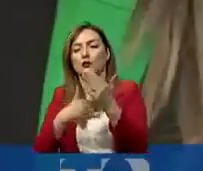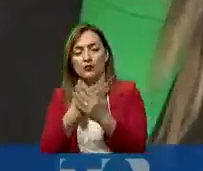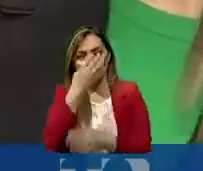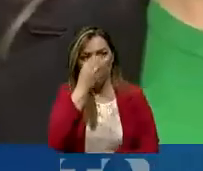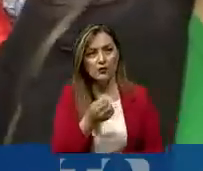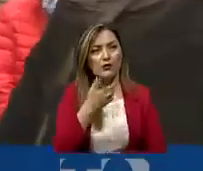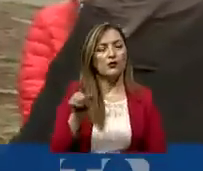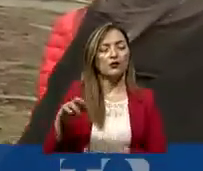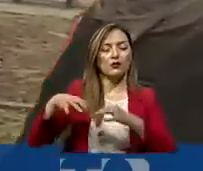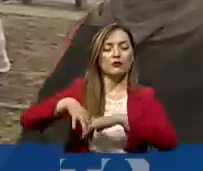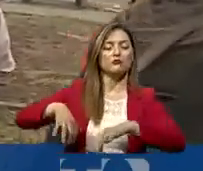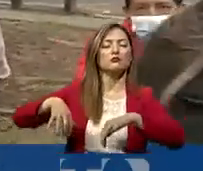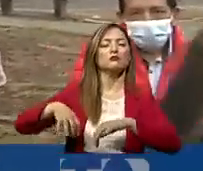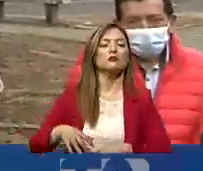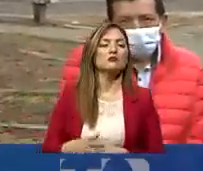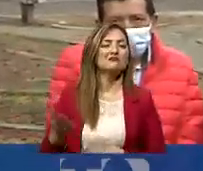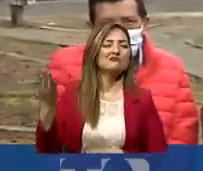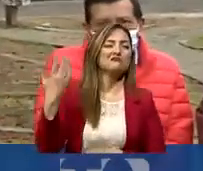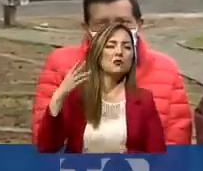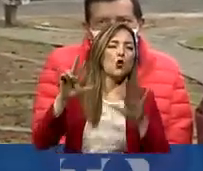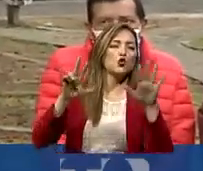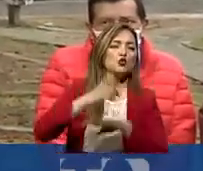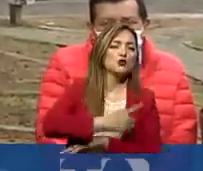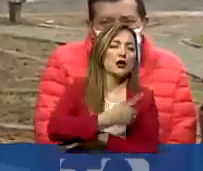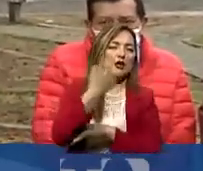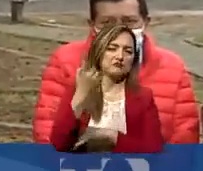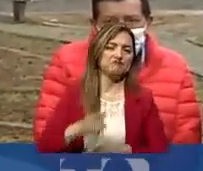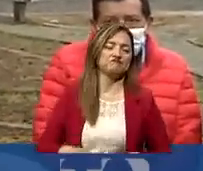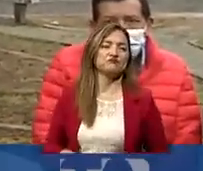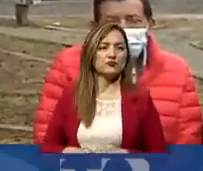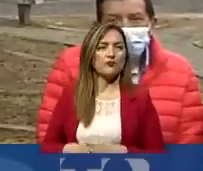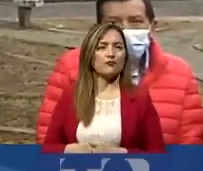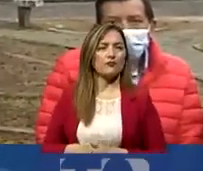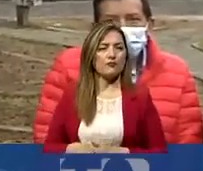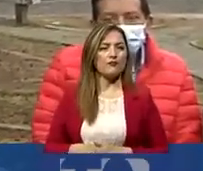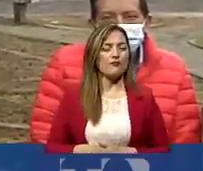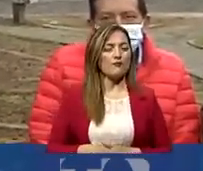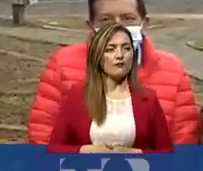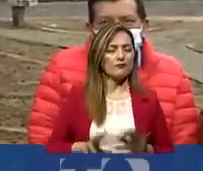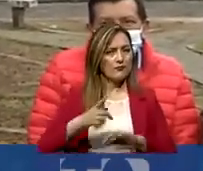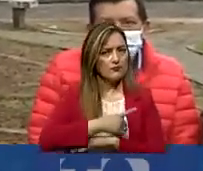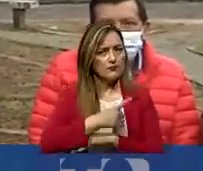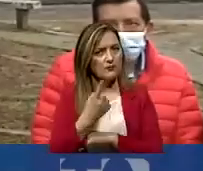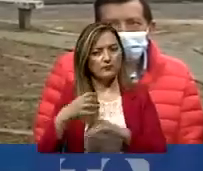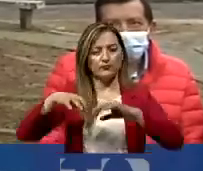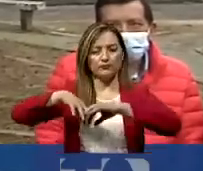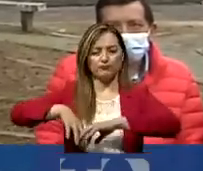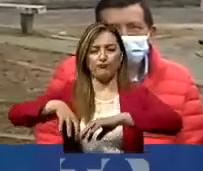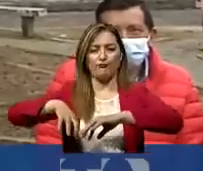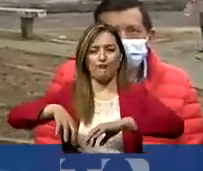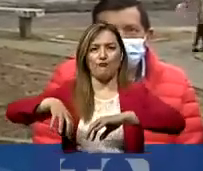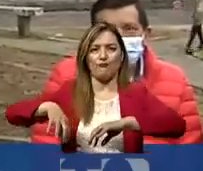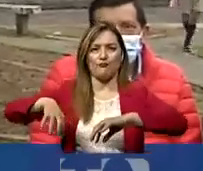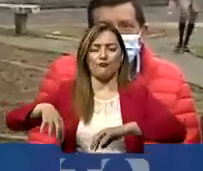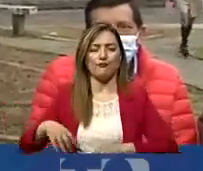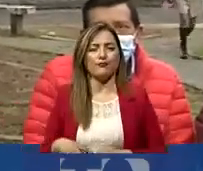Este socavón apareció más o menos hace unos 8 días. Y en esos 8 días se ha agrandado mucho más. Como